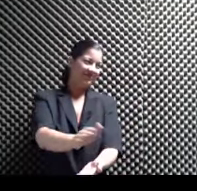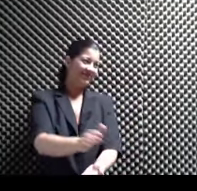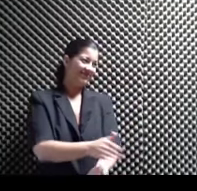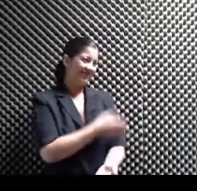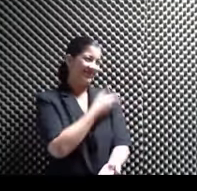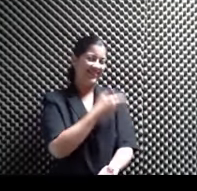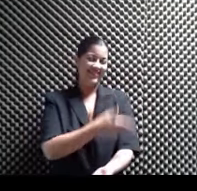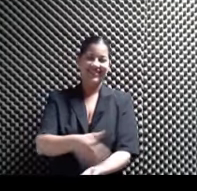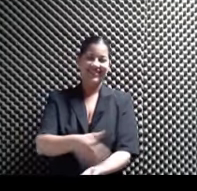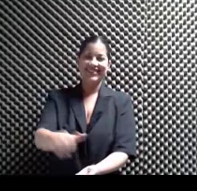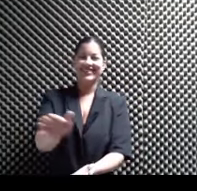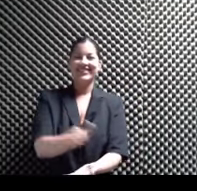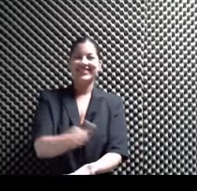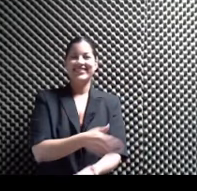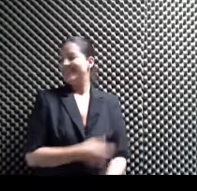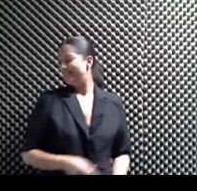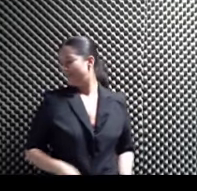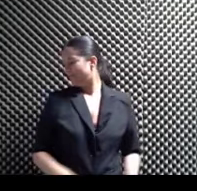Ay,